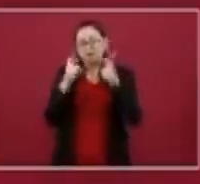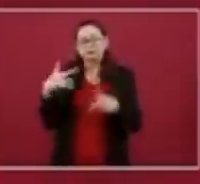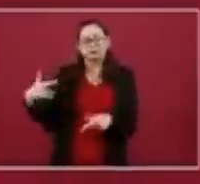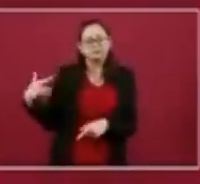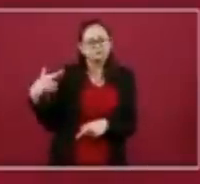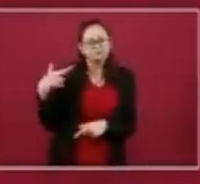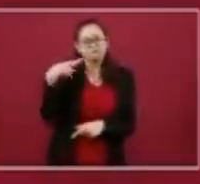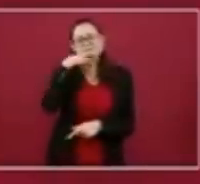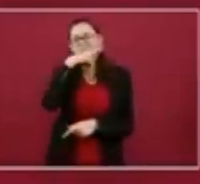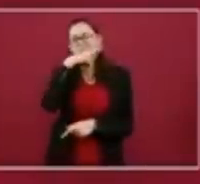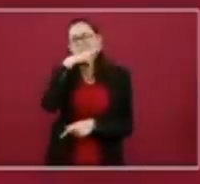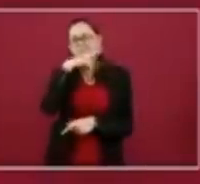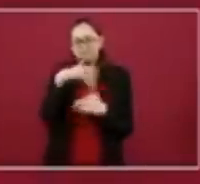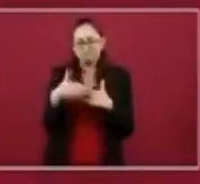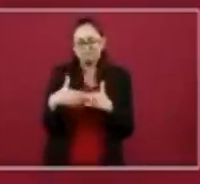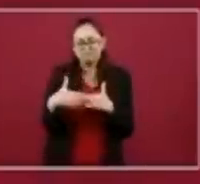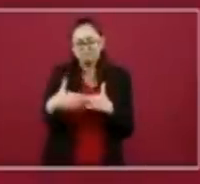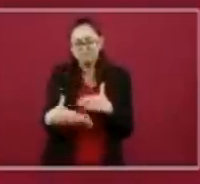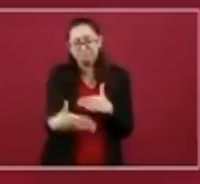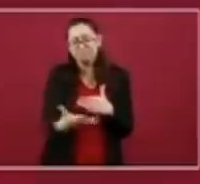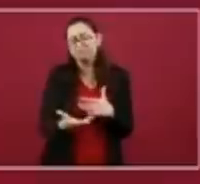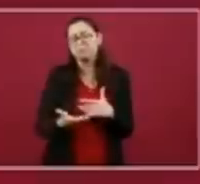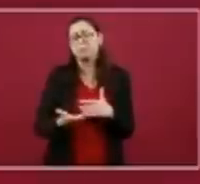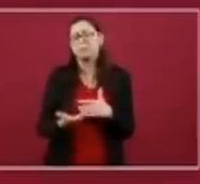ya no tengamos